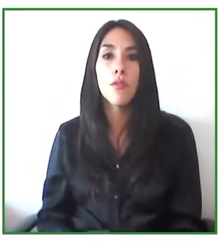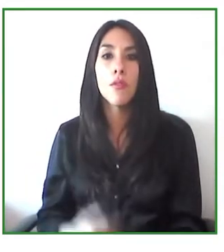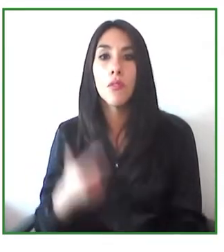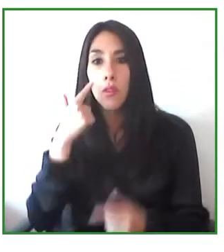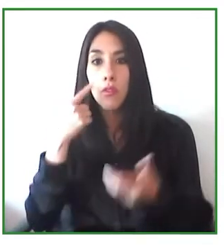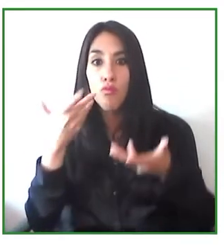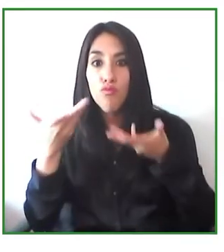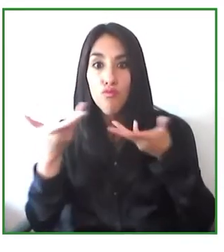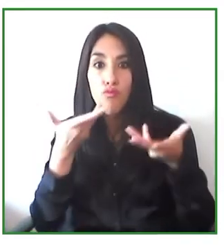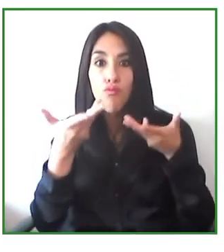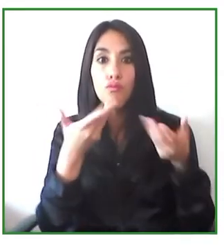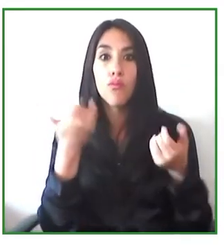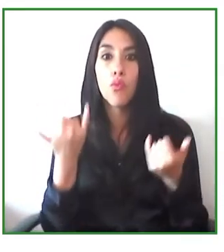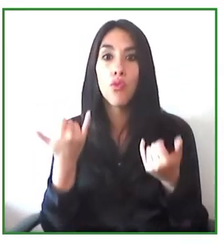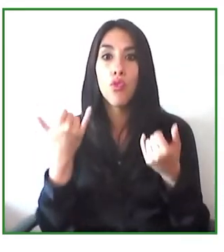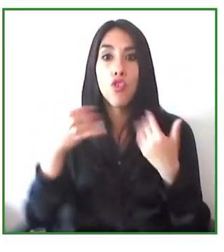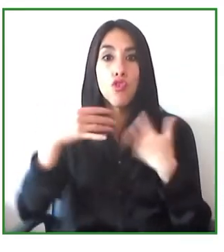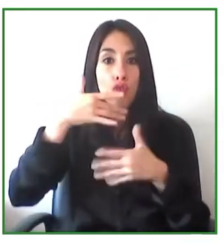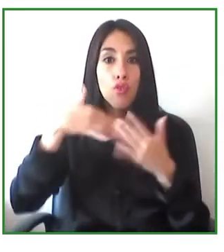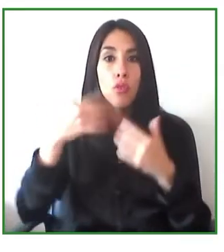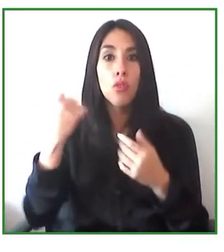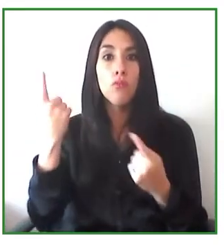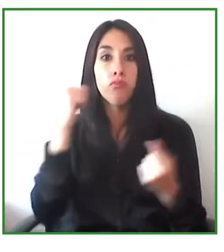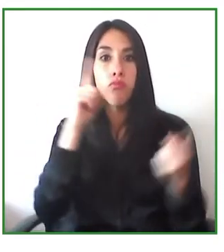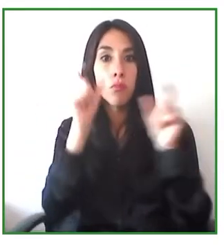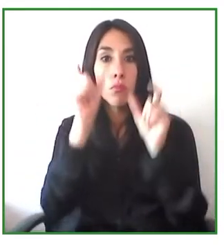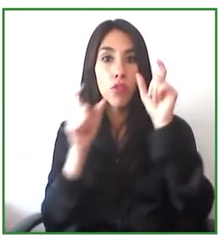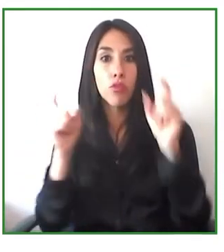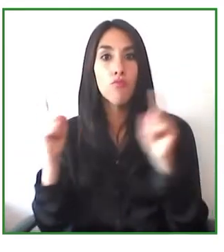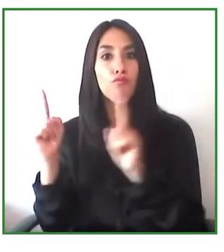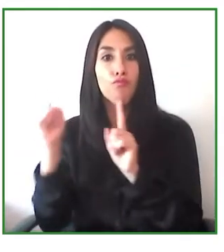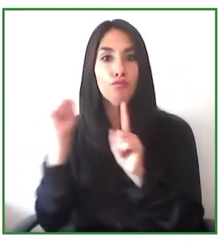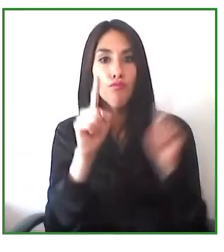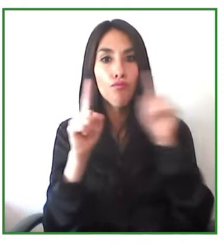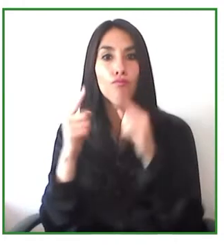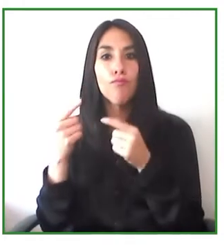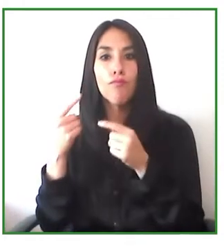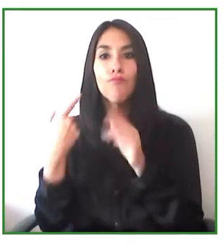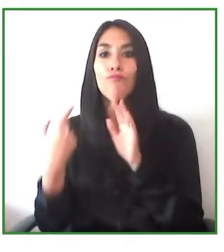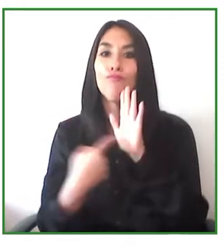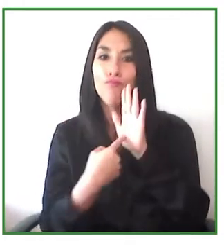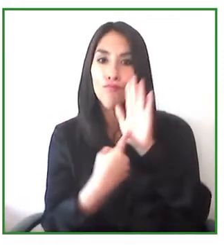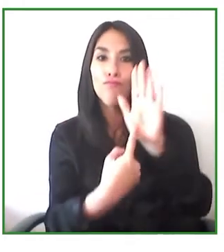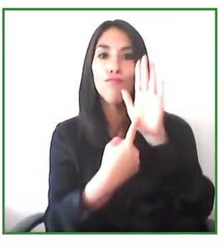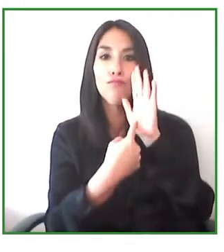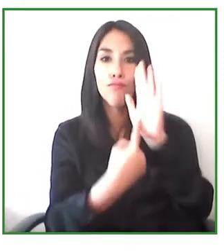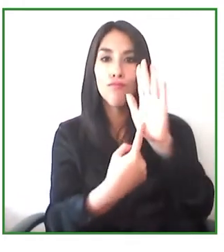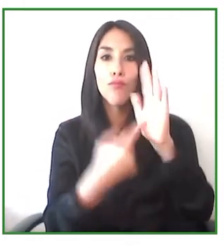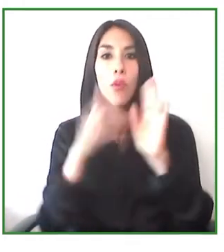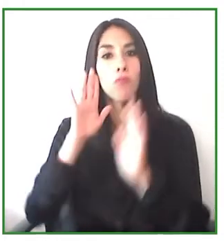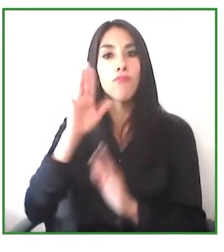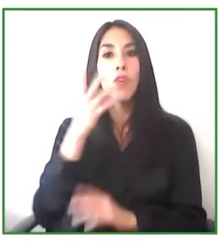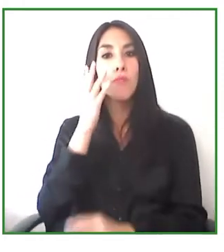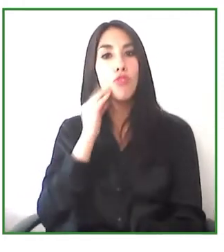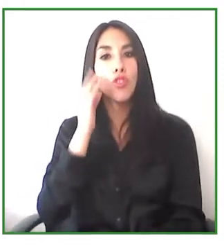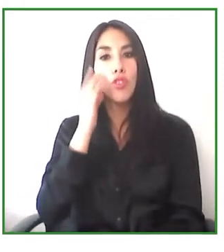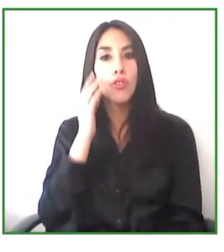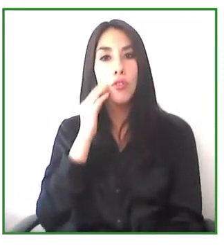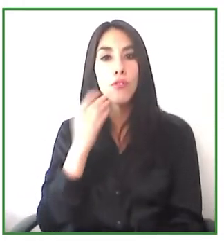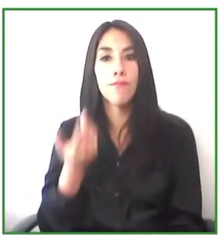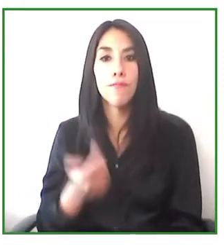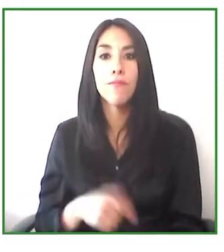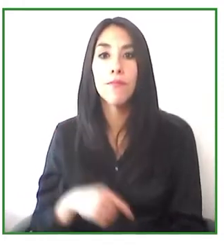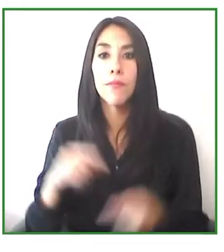nos contarán sobre su valiosa experiencia en la materia. Contamos con la presencia de Alejandra León, directora del programa Pacto